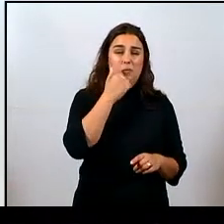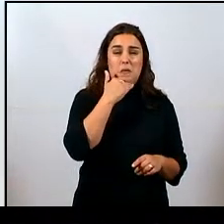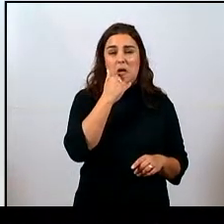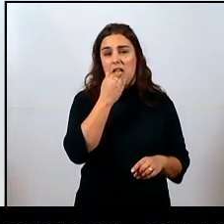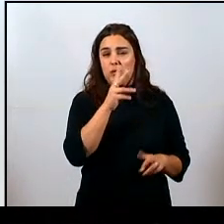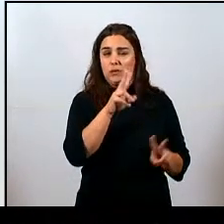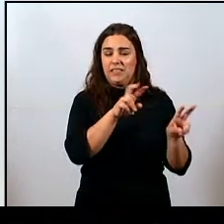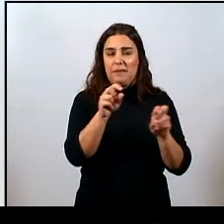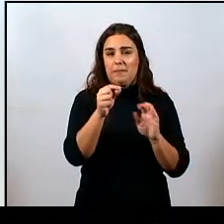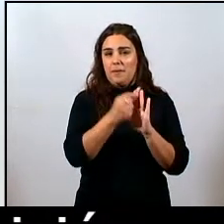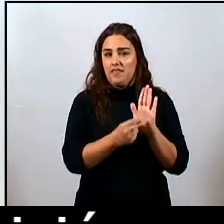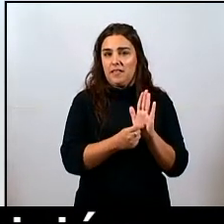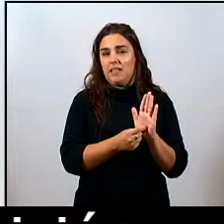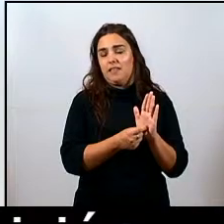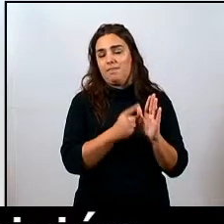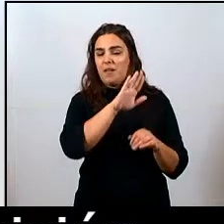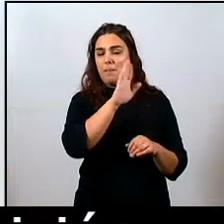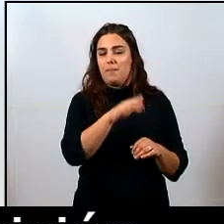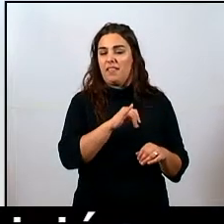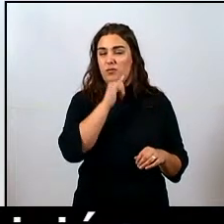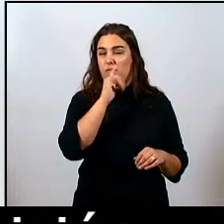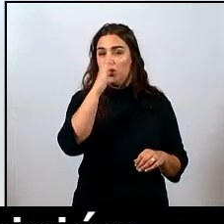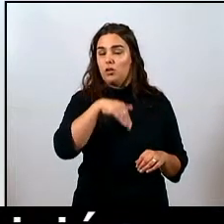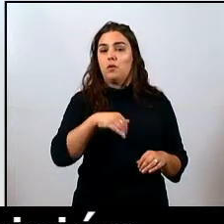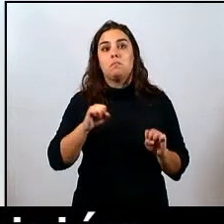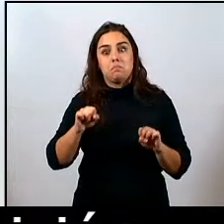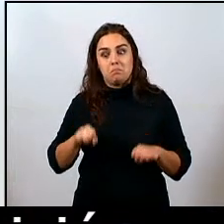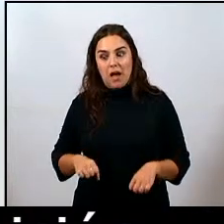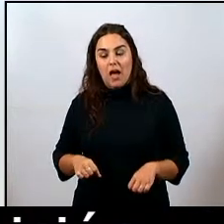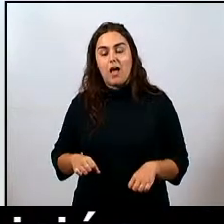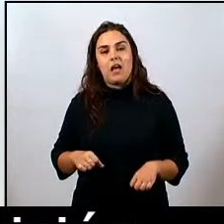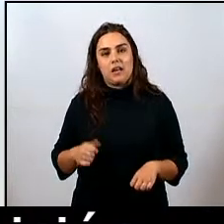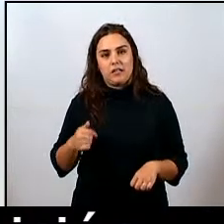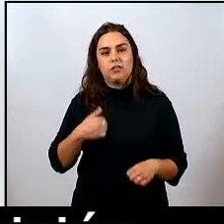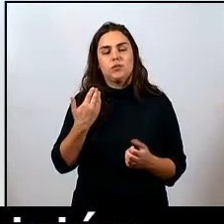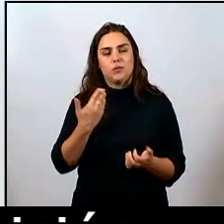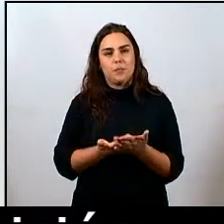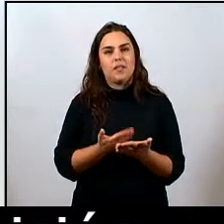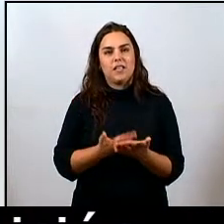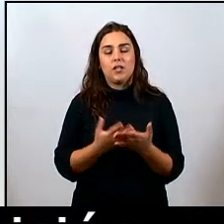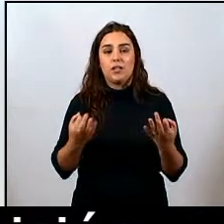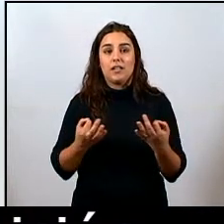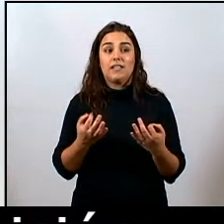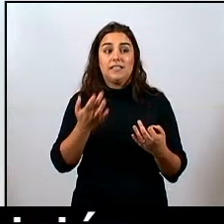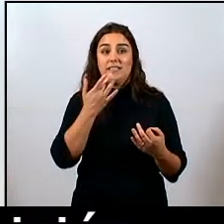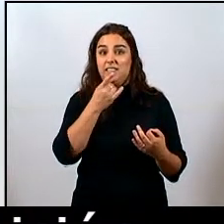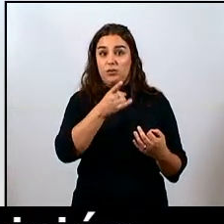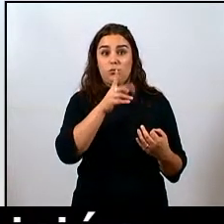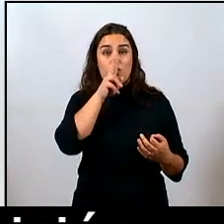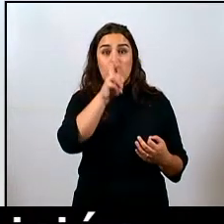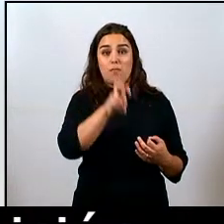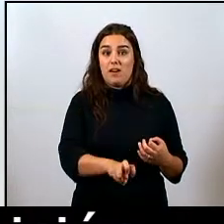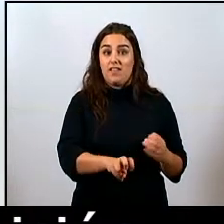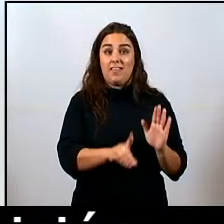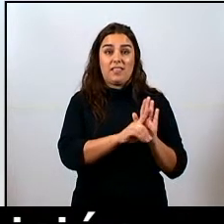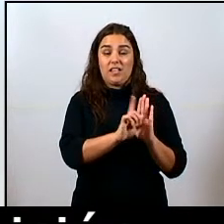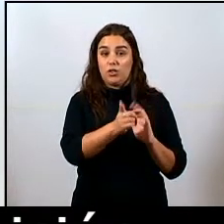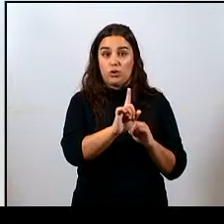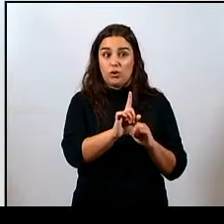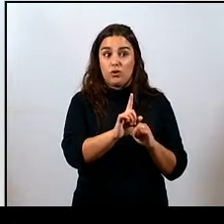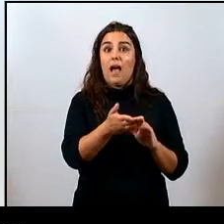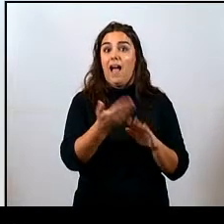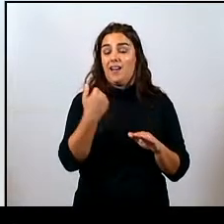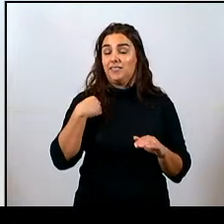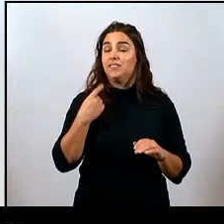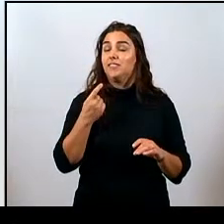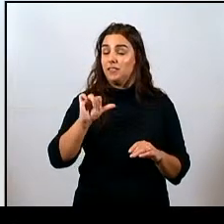cuestiones, algunas medidas que les parece insuficientes, yo lo que les pediría es que, bueno, si no quieren convalidar el decreto ley que ya dieron por bueno en la